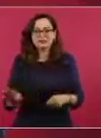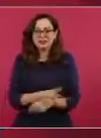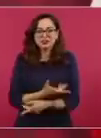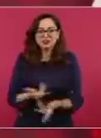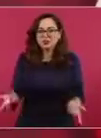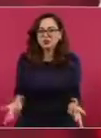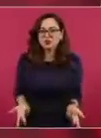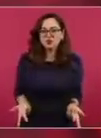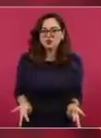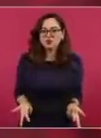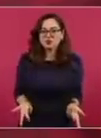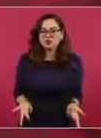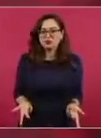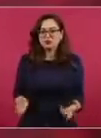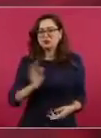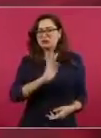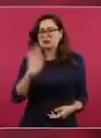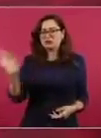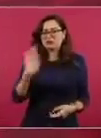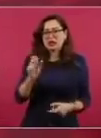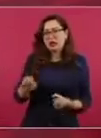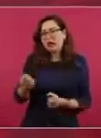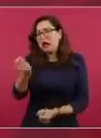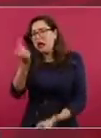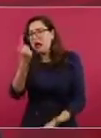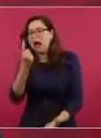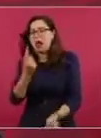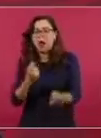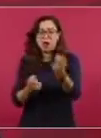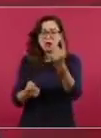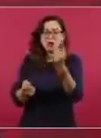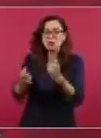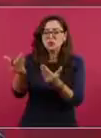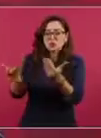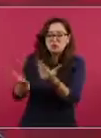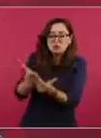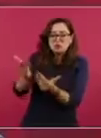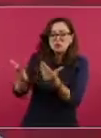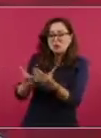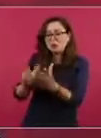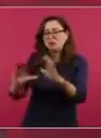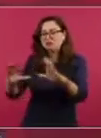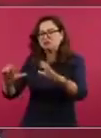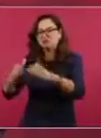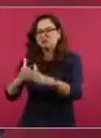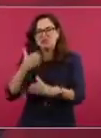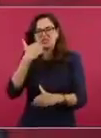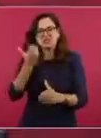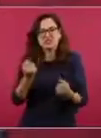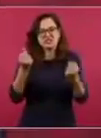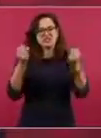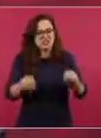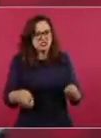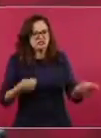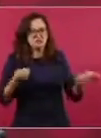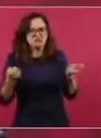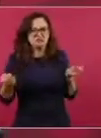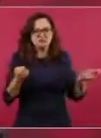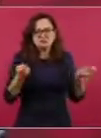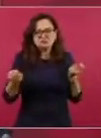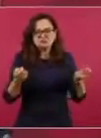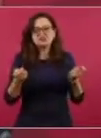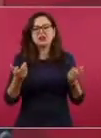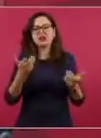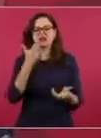minoría completamente, que tiene que ver con la obsesión del poder hegemónico o con